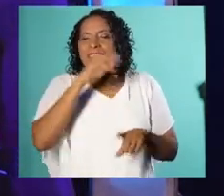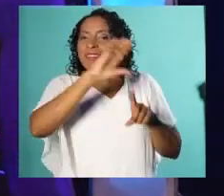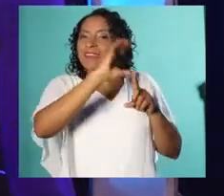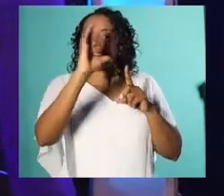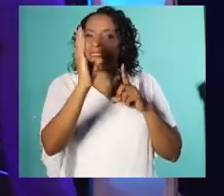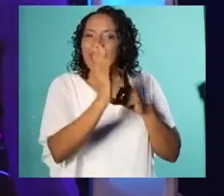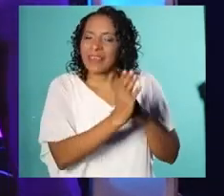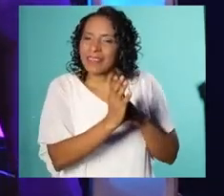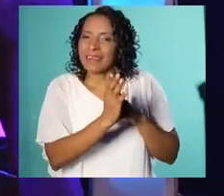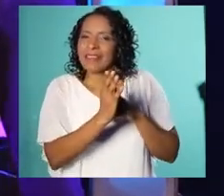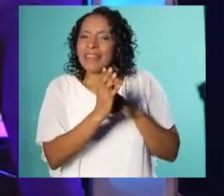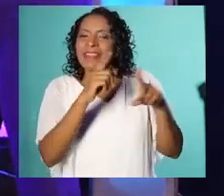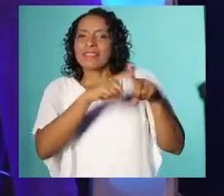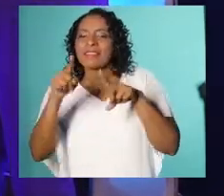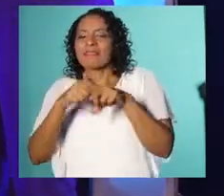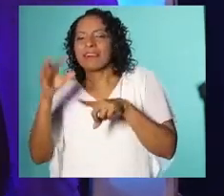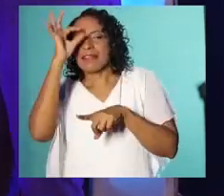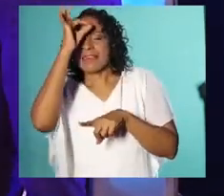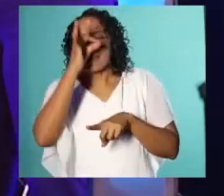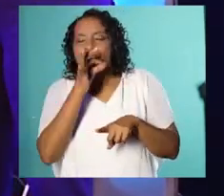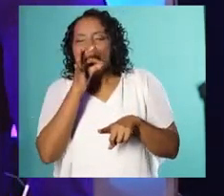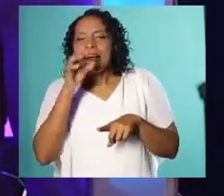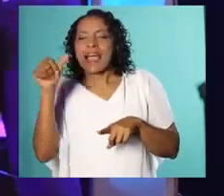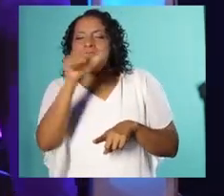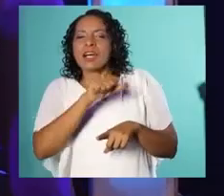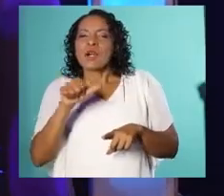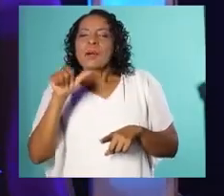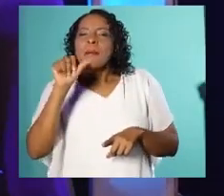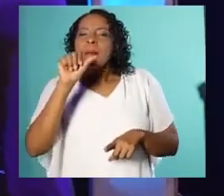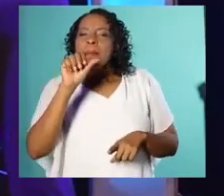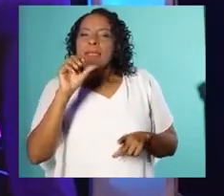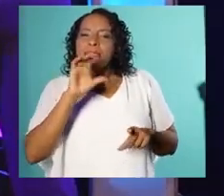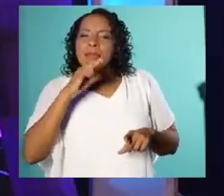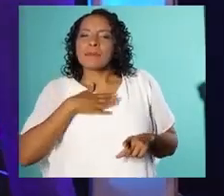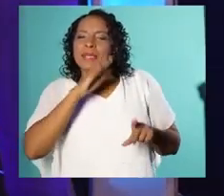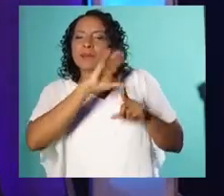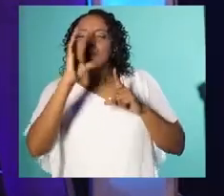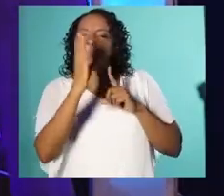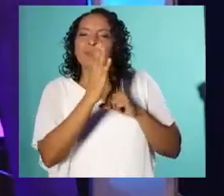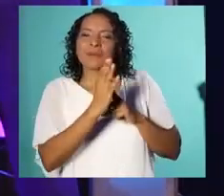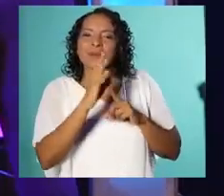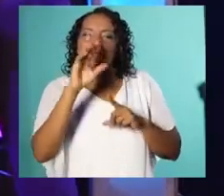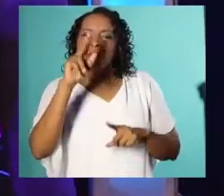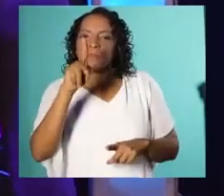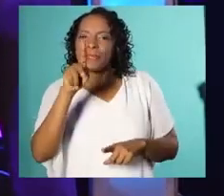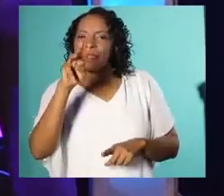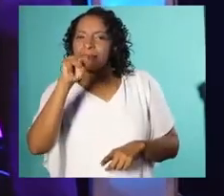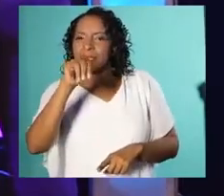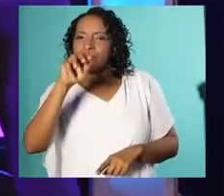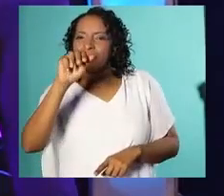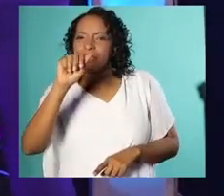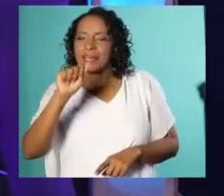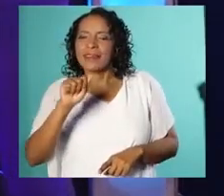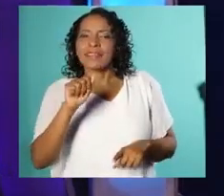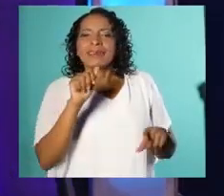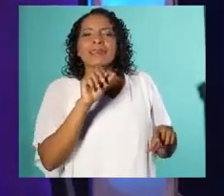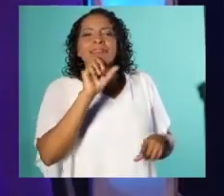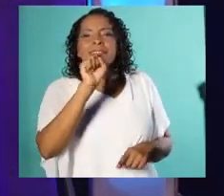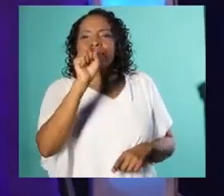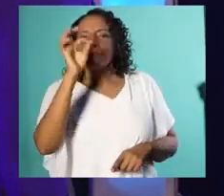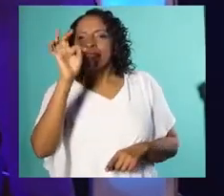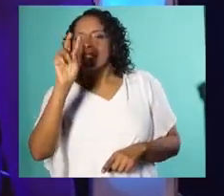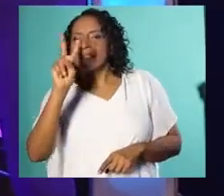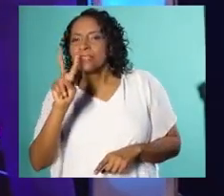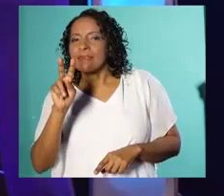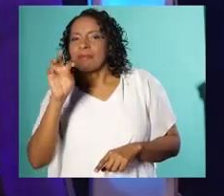sociales, @micultura_pma y por supuesto en Ser TV Panamá, donde tenemos estos programas como Mi Cultura en Casa,